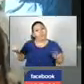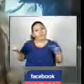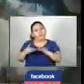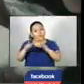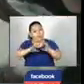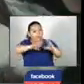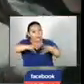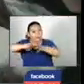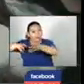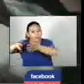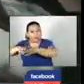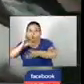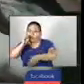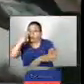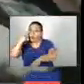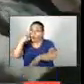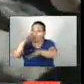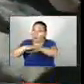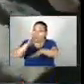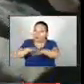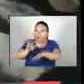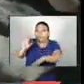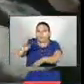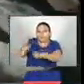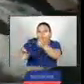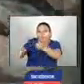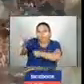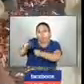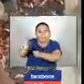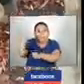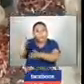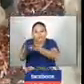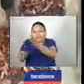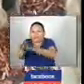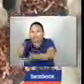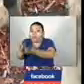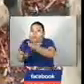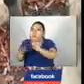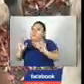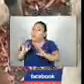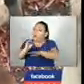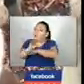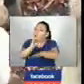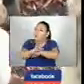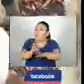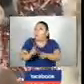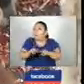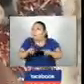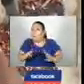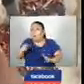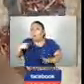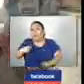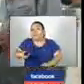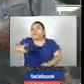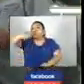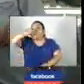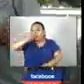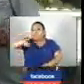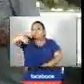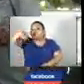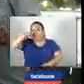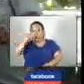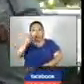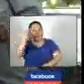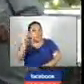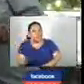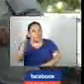varios sectores han advertido que la leche de cabra cruda no es recomendable. Aún así, se consume bastante y